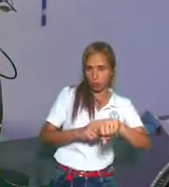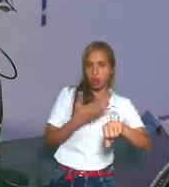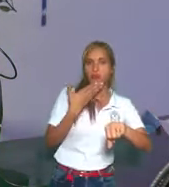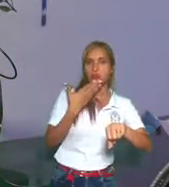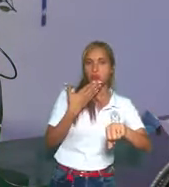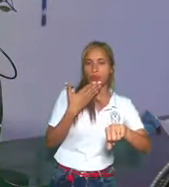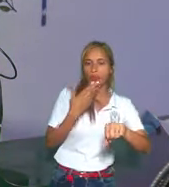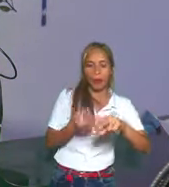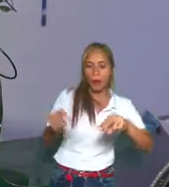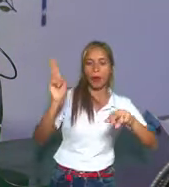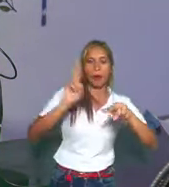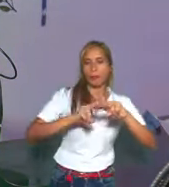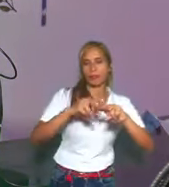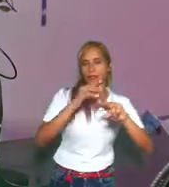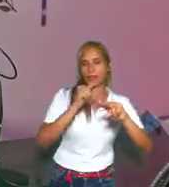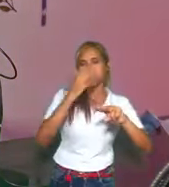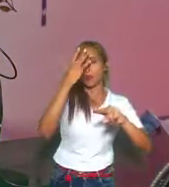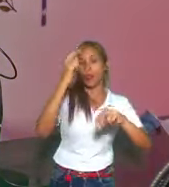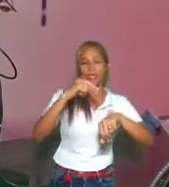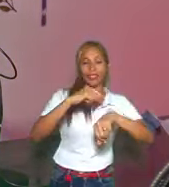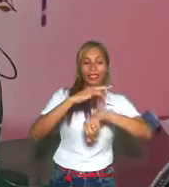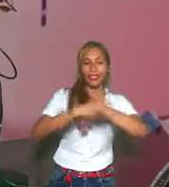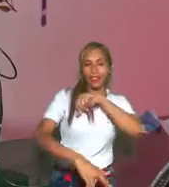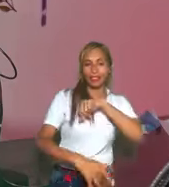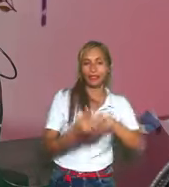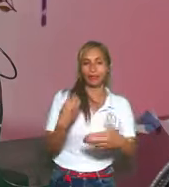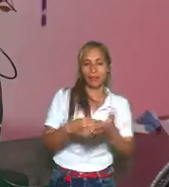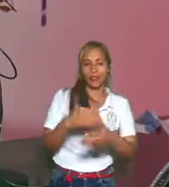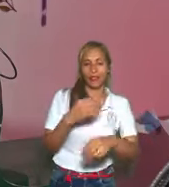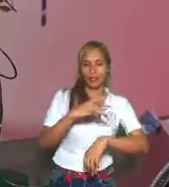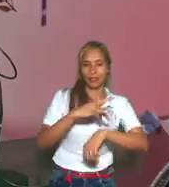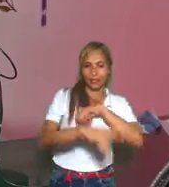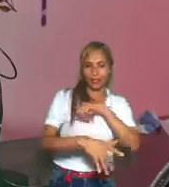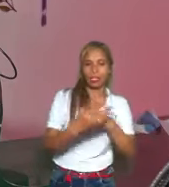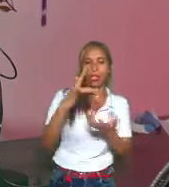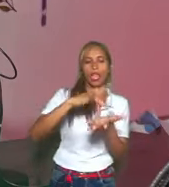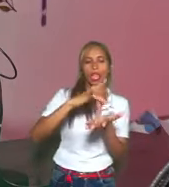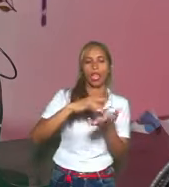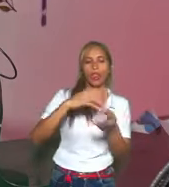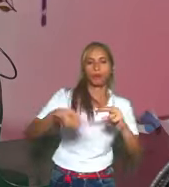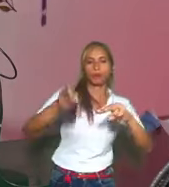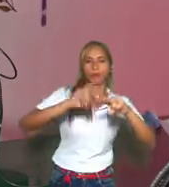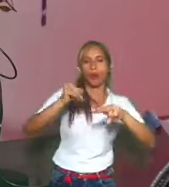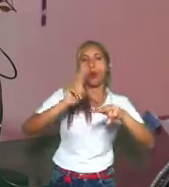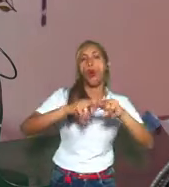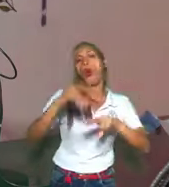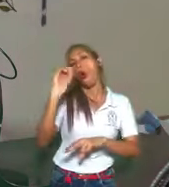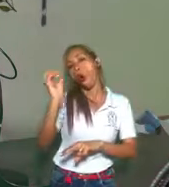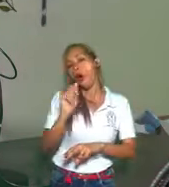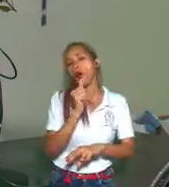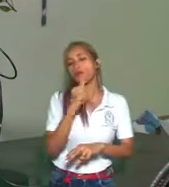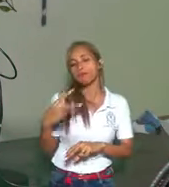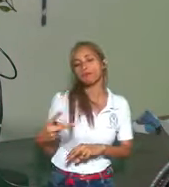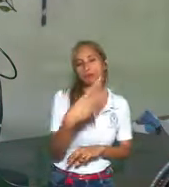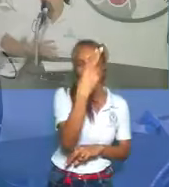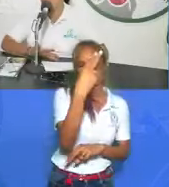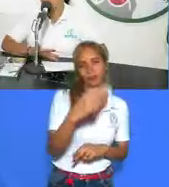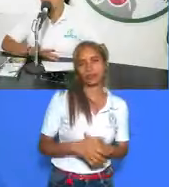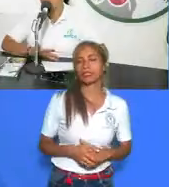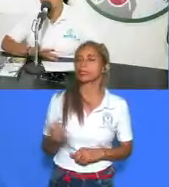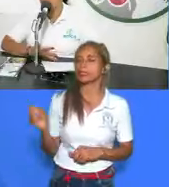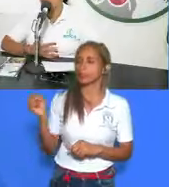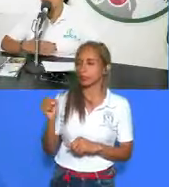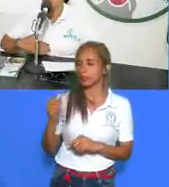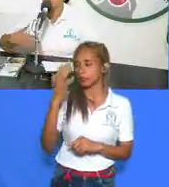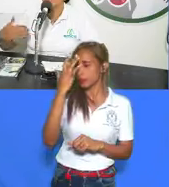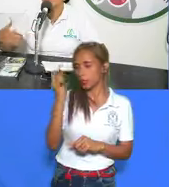pagar a tiempo, unos recargos por mora, se evita un tema de una suspensión del servicio de acueducto. Claro que sí, porque todas estas pormenores,